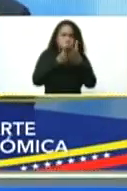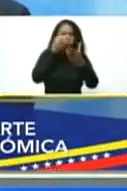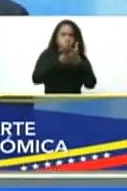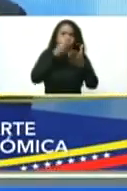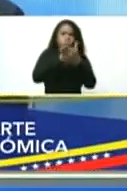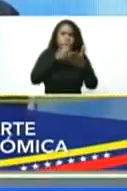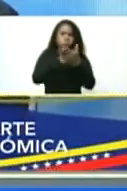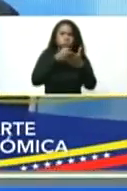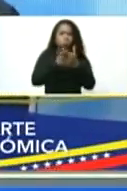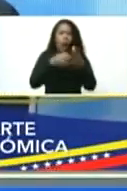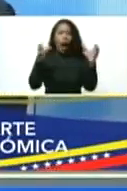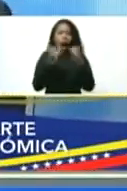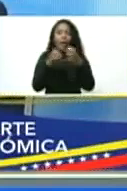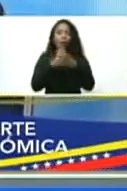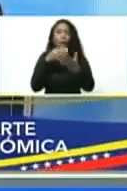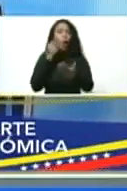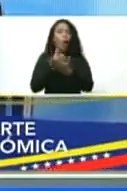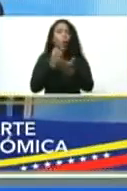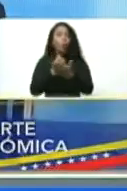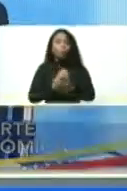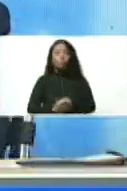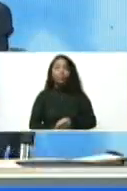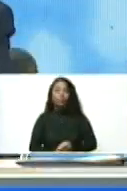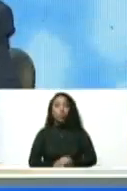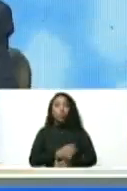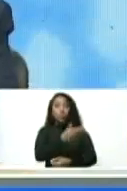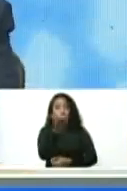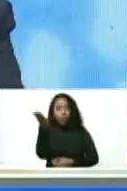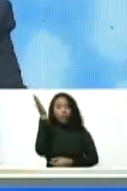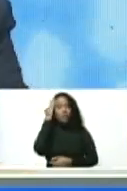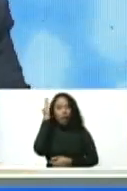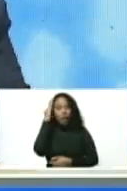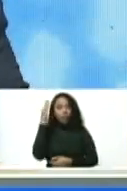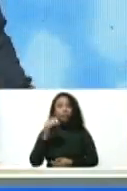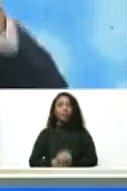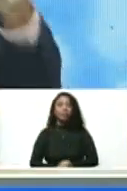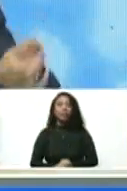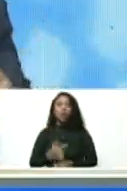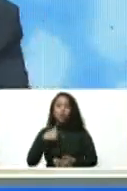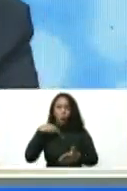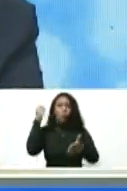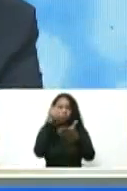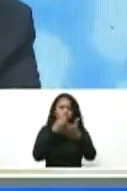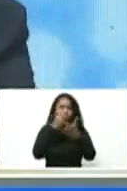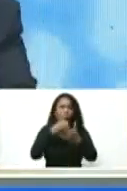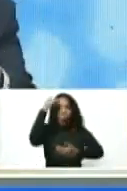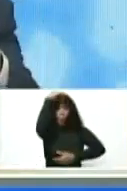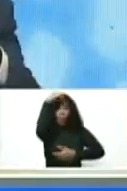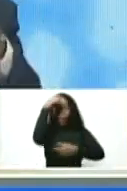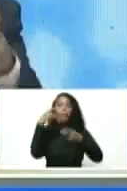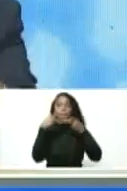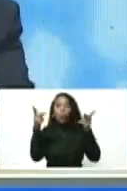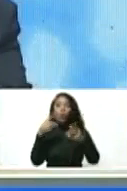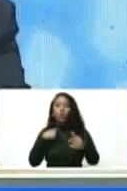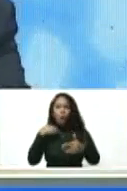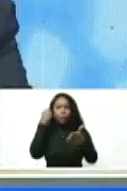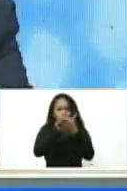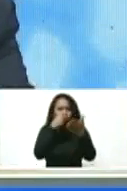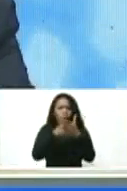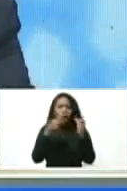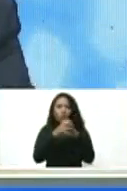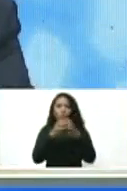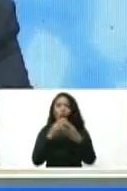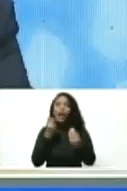más insisto al equipo económico, lo saben, más insisto a la opinión pública, más insisto a los sectores